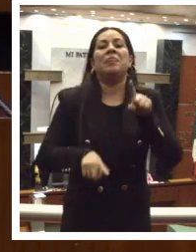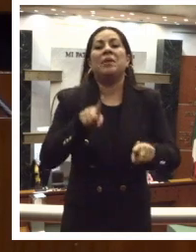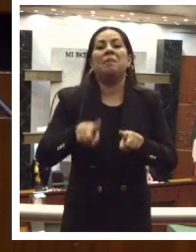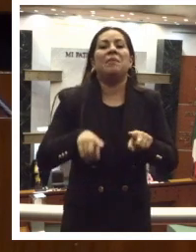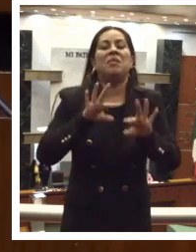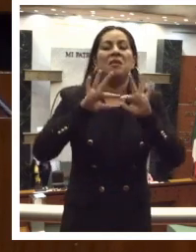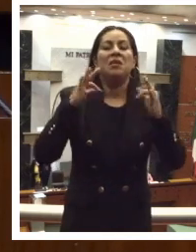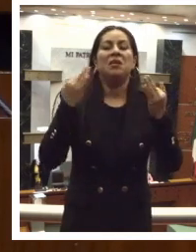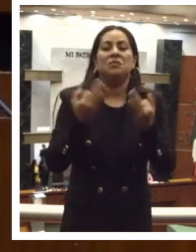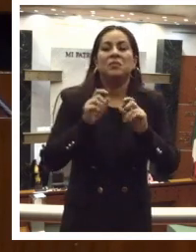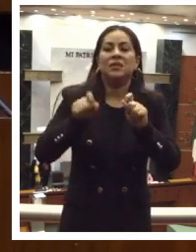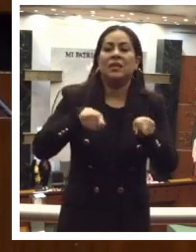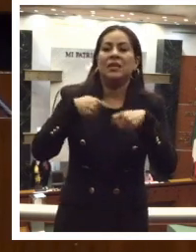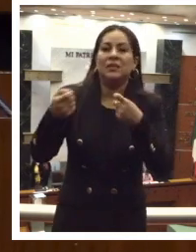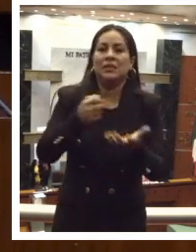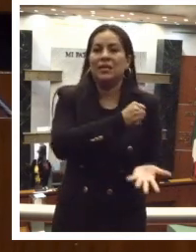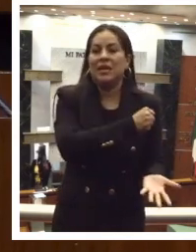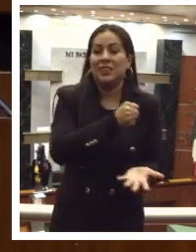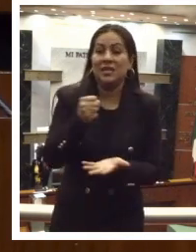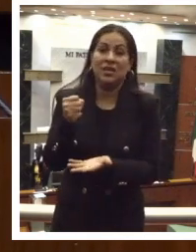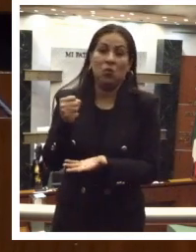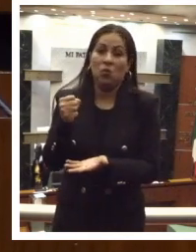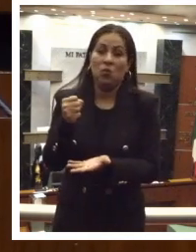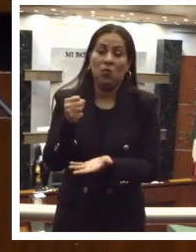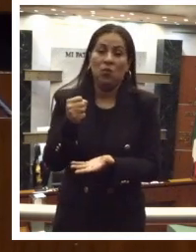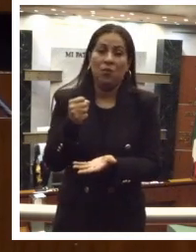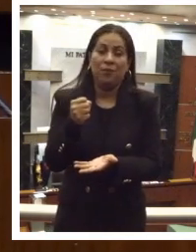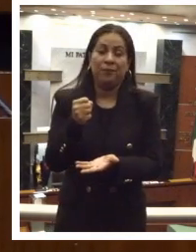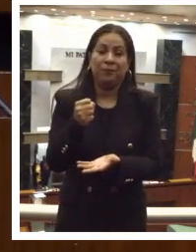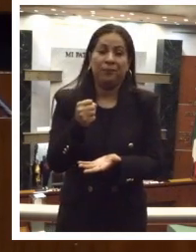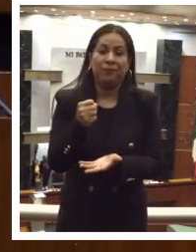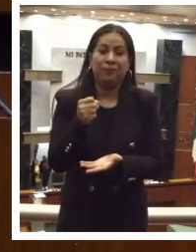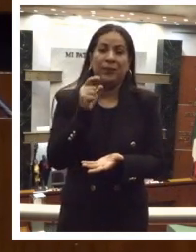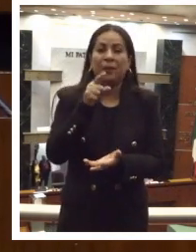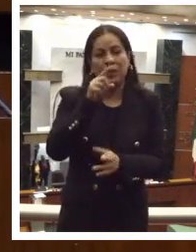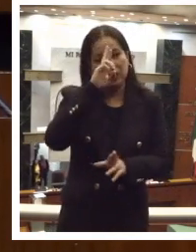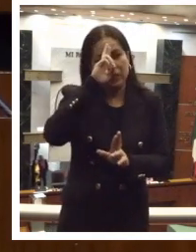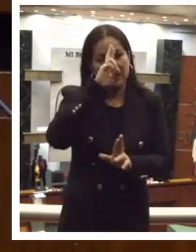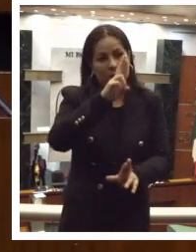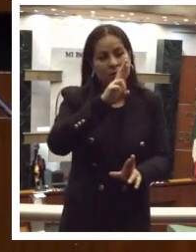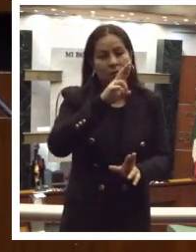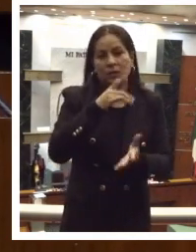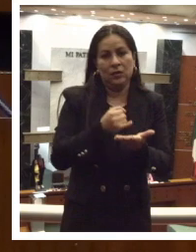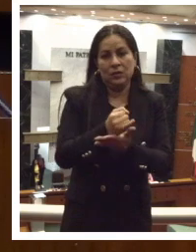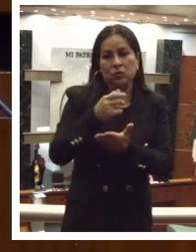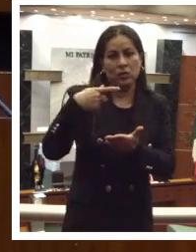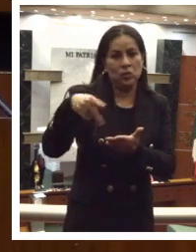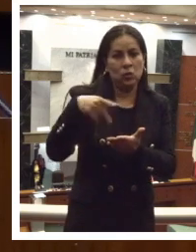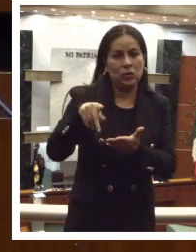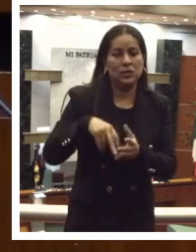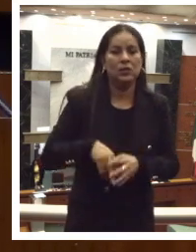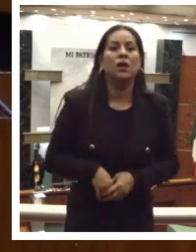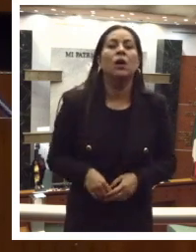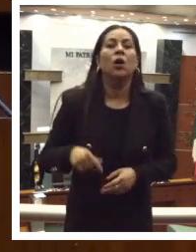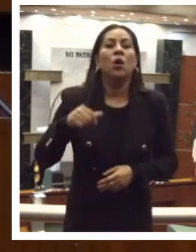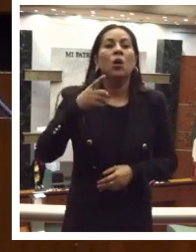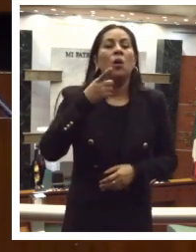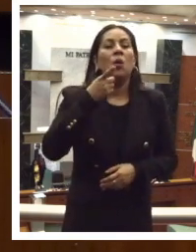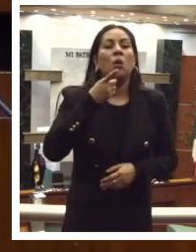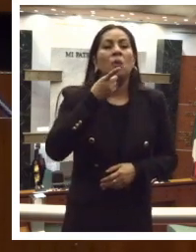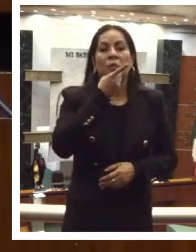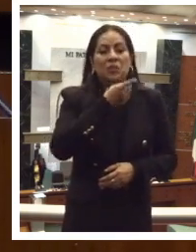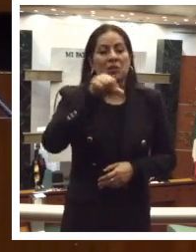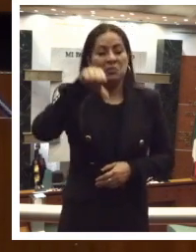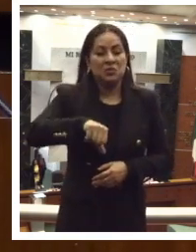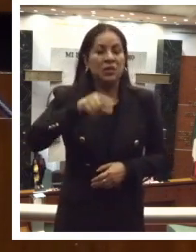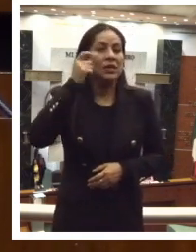la asignación de recursos y del respeto de sus decisiones. Hoy decimos que aquí